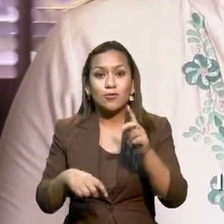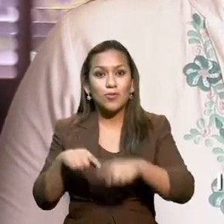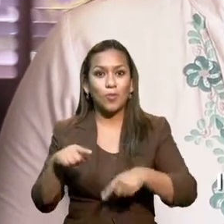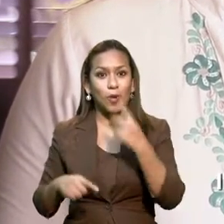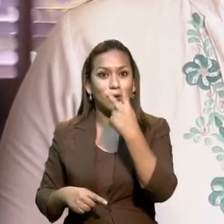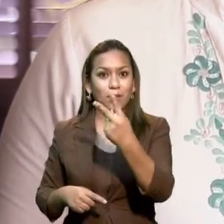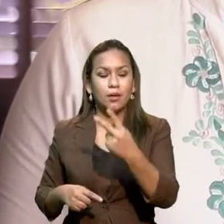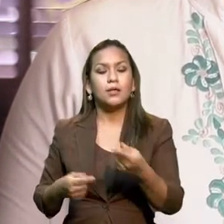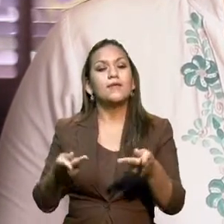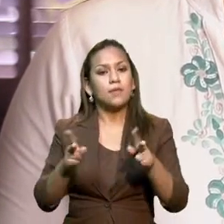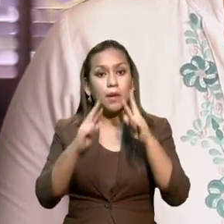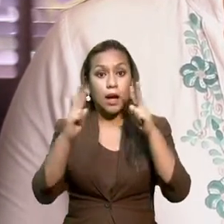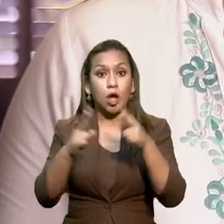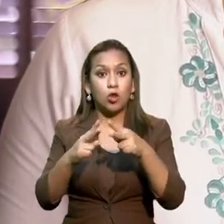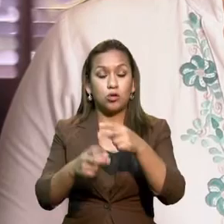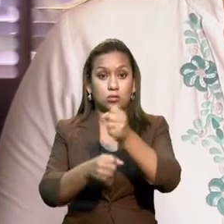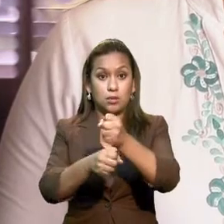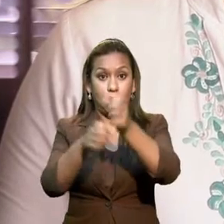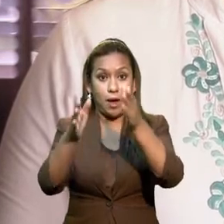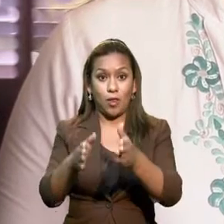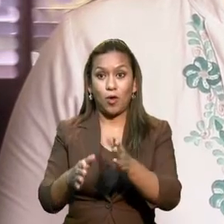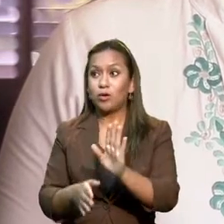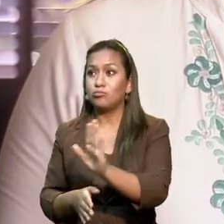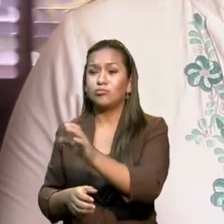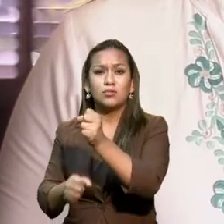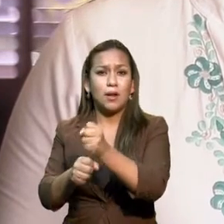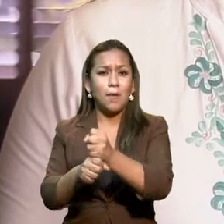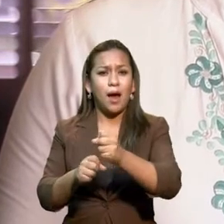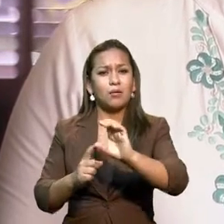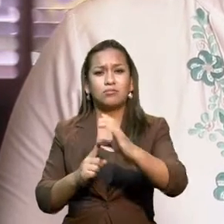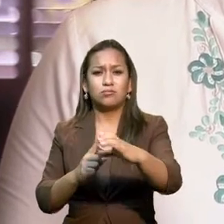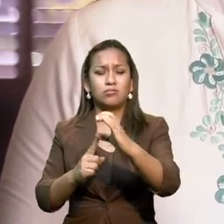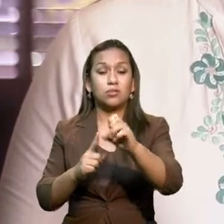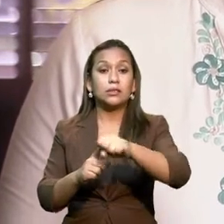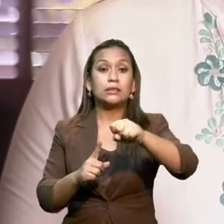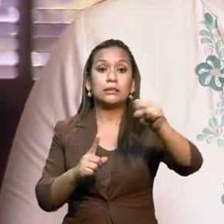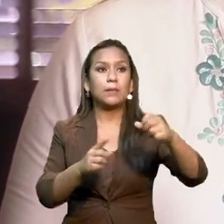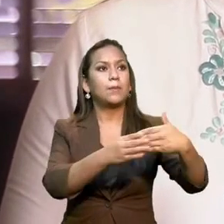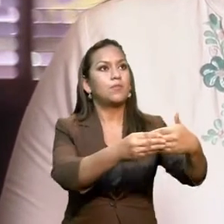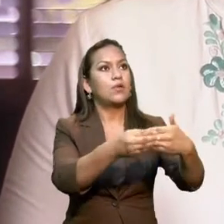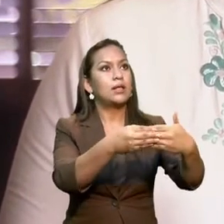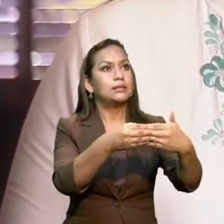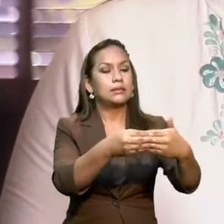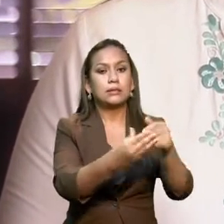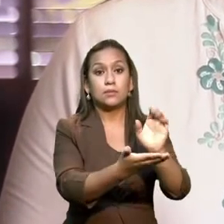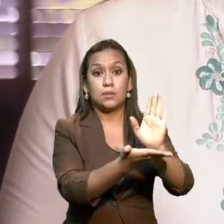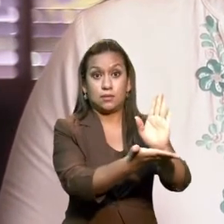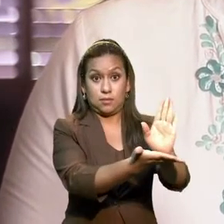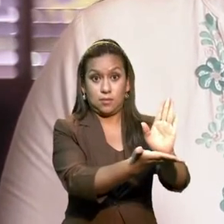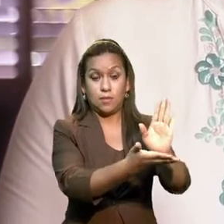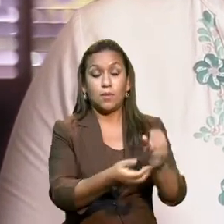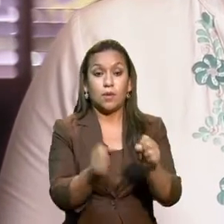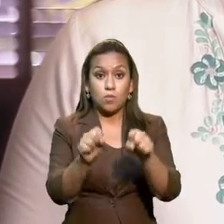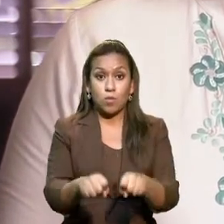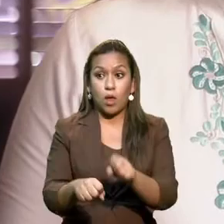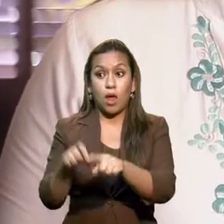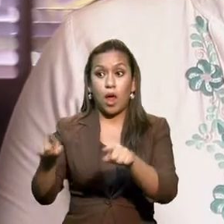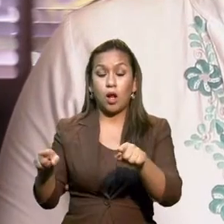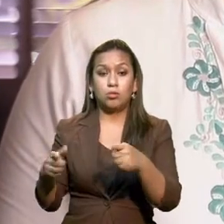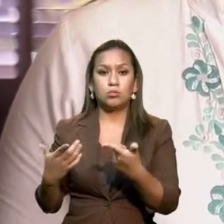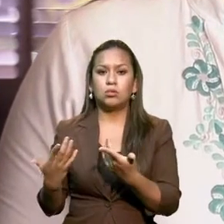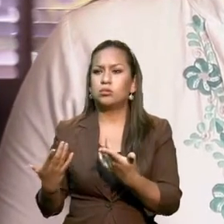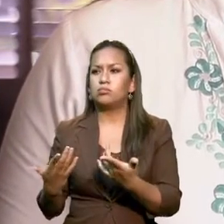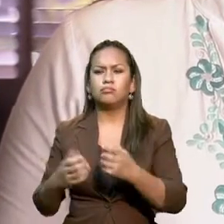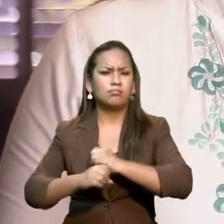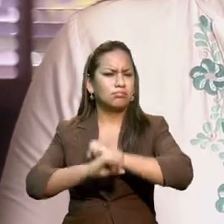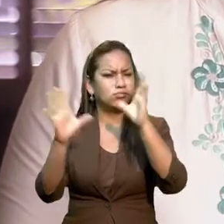que reconoce los derechos laborales de los trabajadores del sector de la cultura con un sistema flexible de seguridad social para que